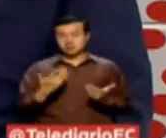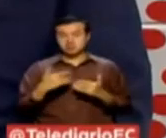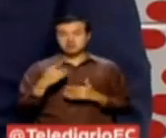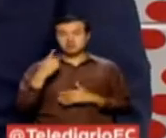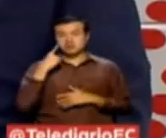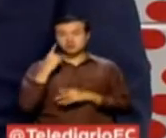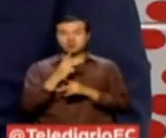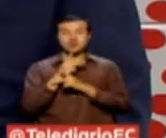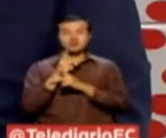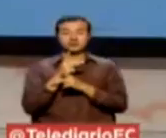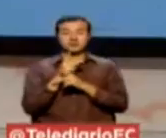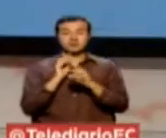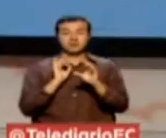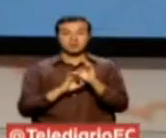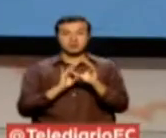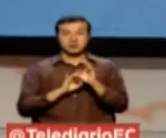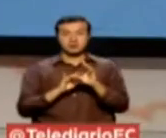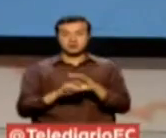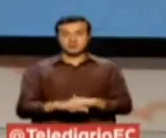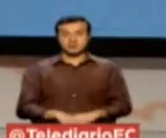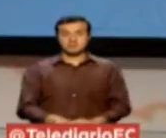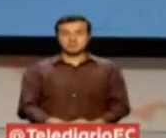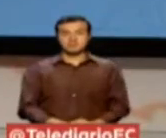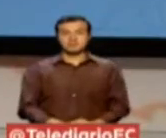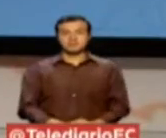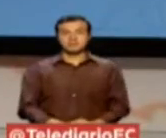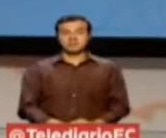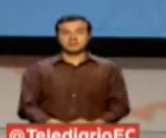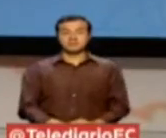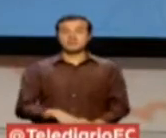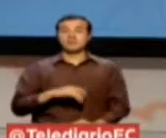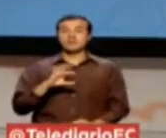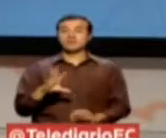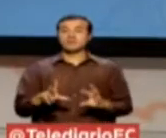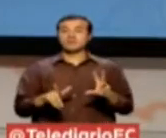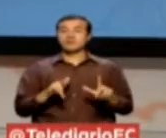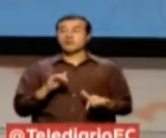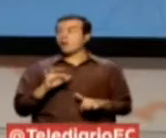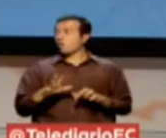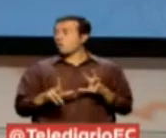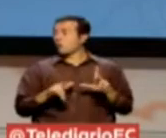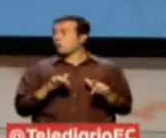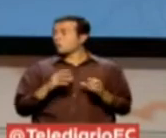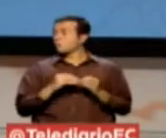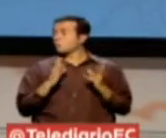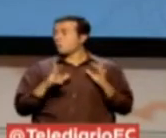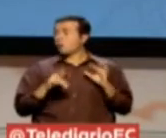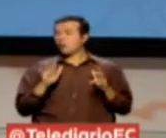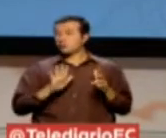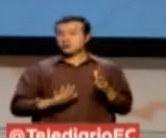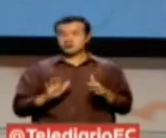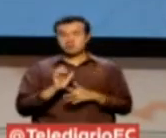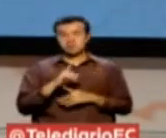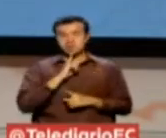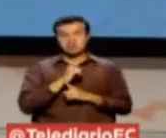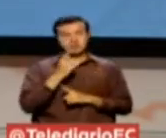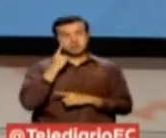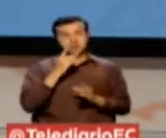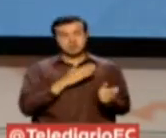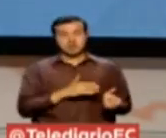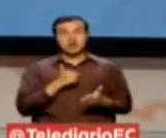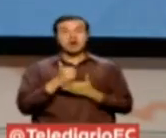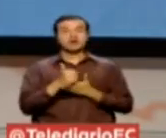del Consejo de Participación? Bueno, la corrupción es tal en este momento en el país que habría que buscar una